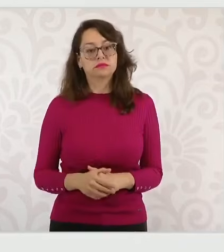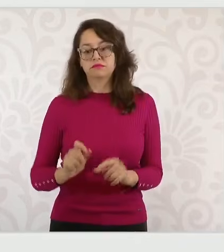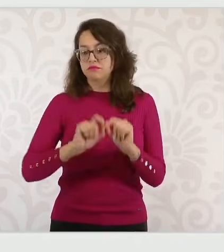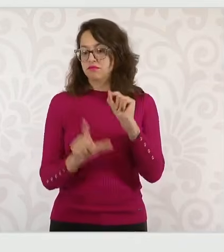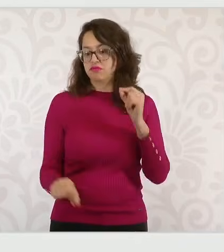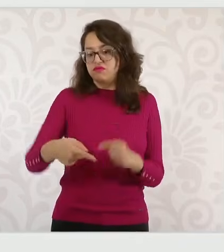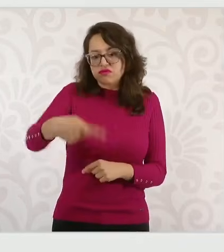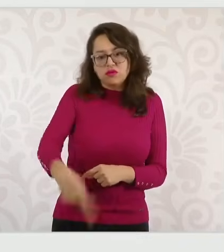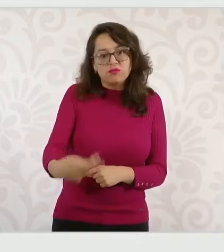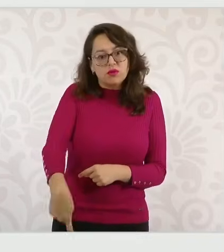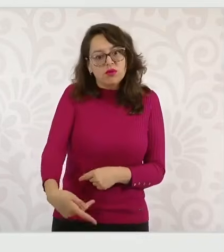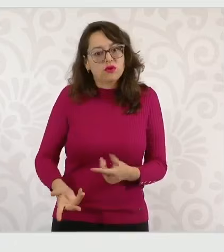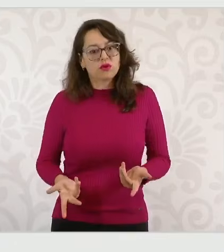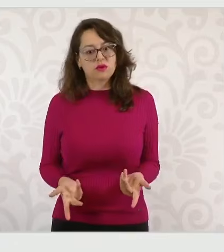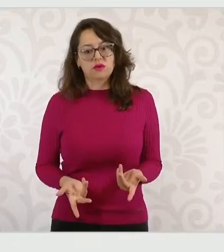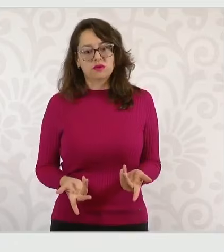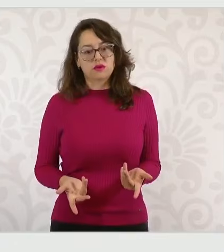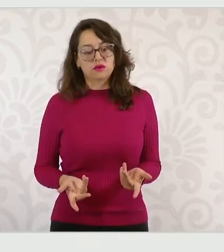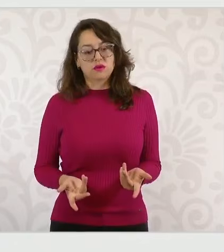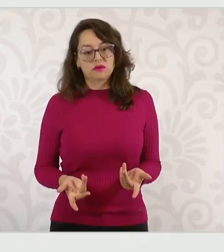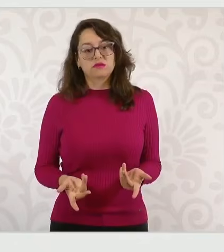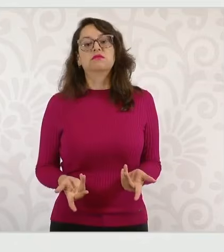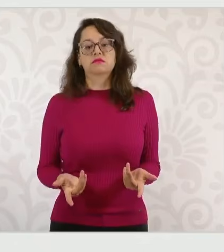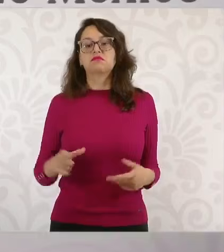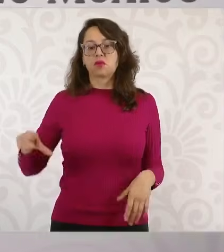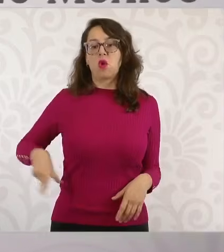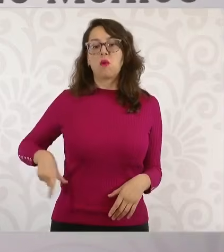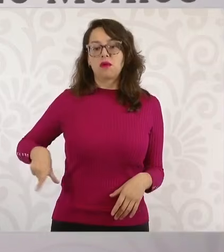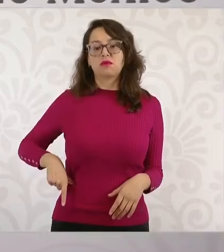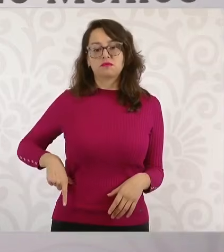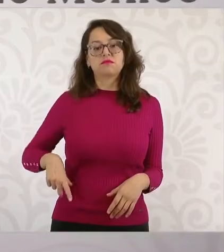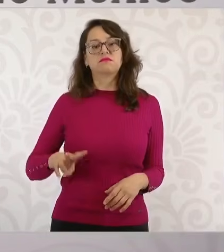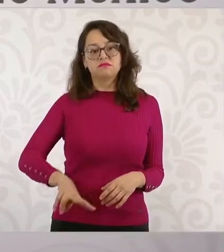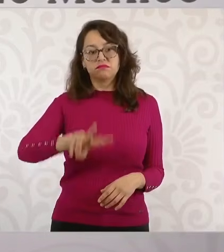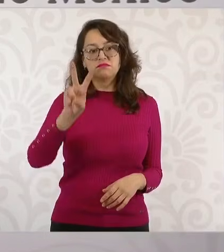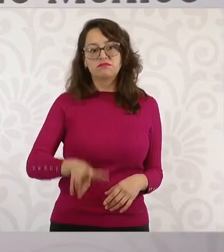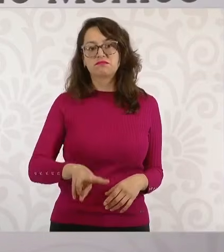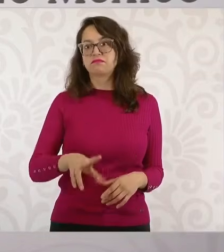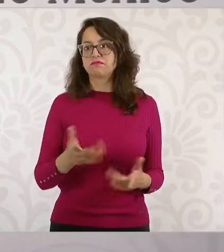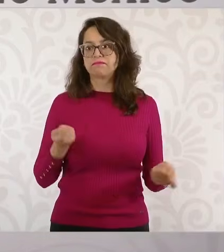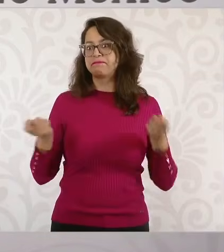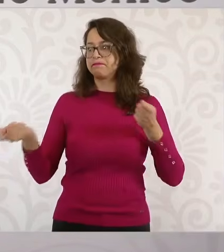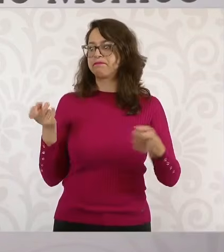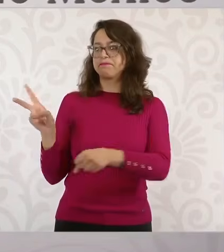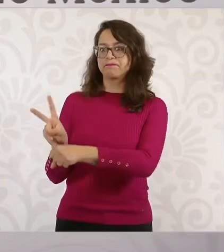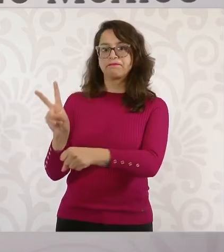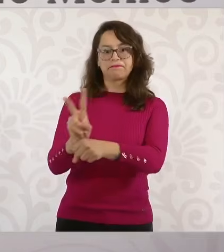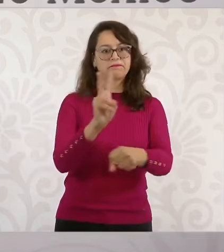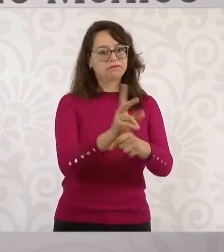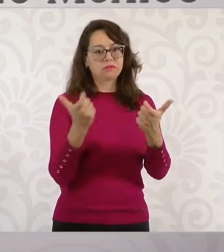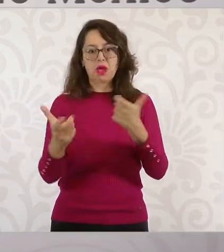nación y de el Estado como un verdadero regulador de la